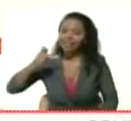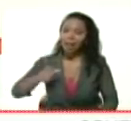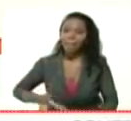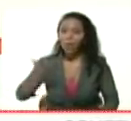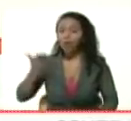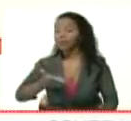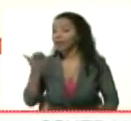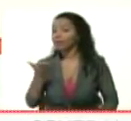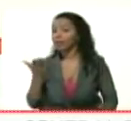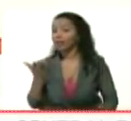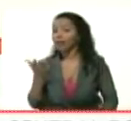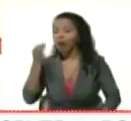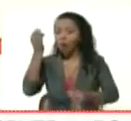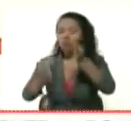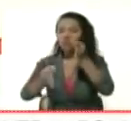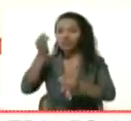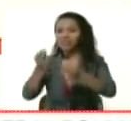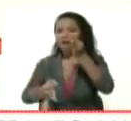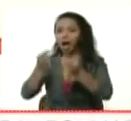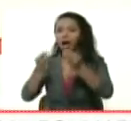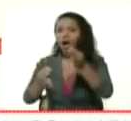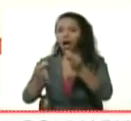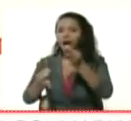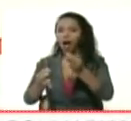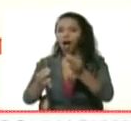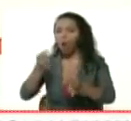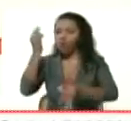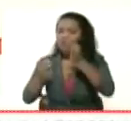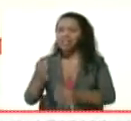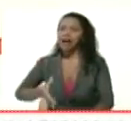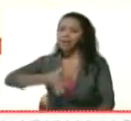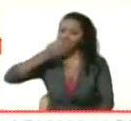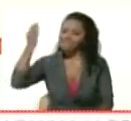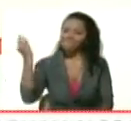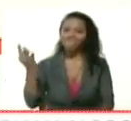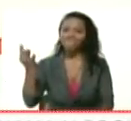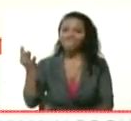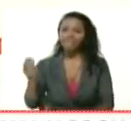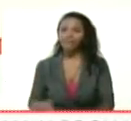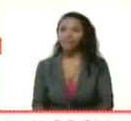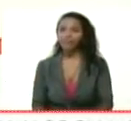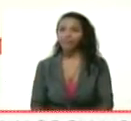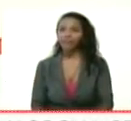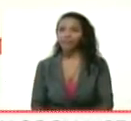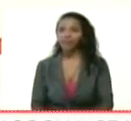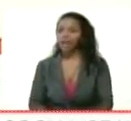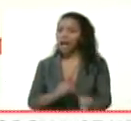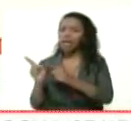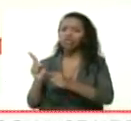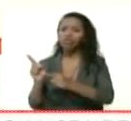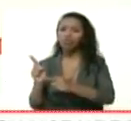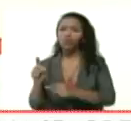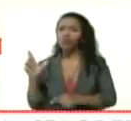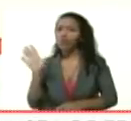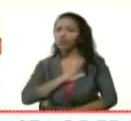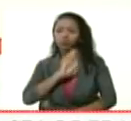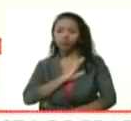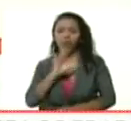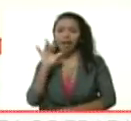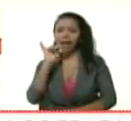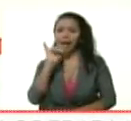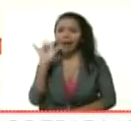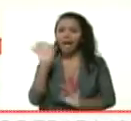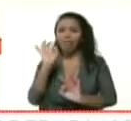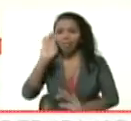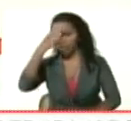necesaria, es la justicia. Una justicia verdadera. Eso no tenemos ninguna duda, sabemos